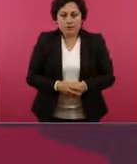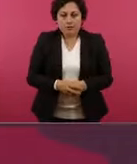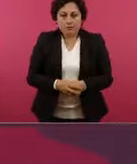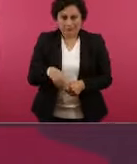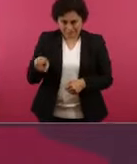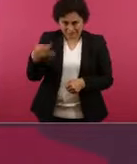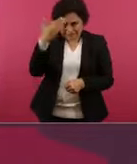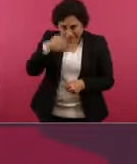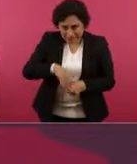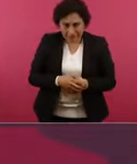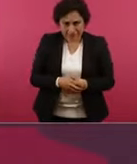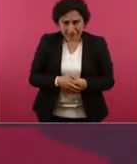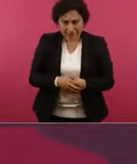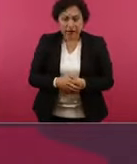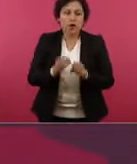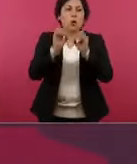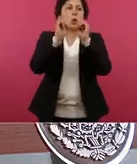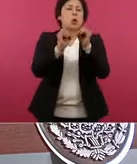¿Está pensando